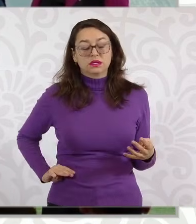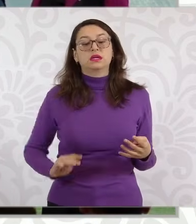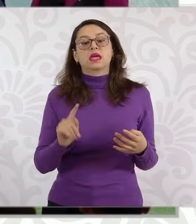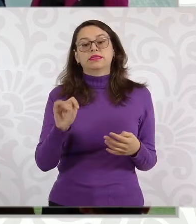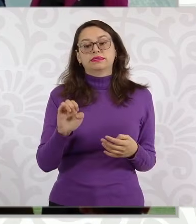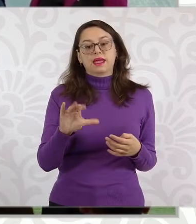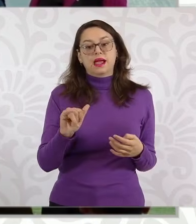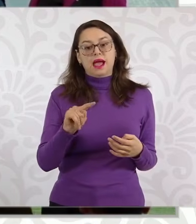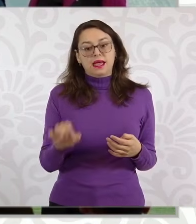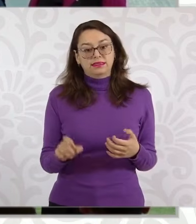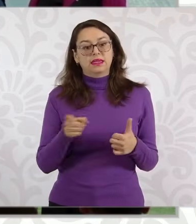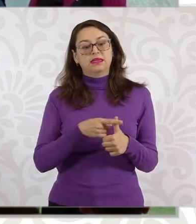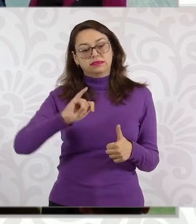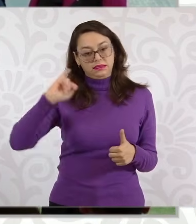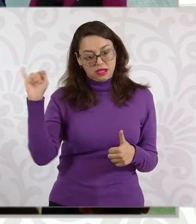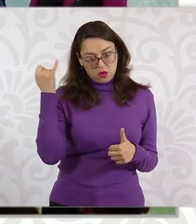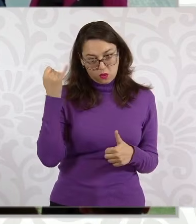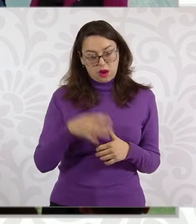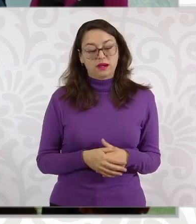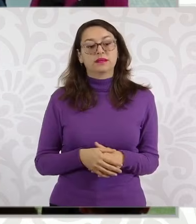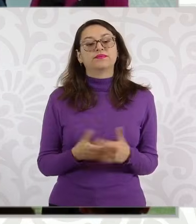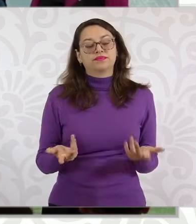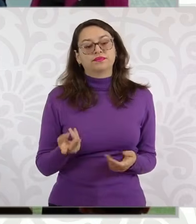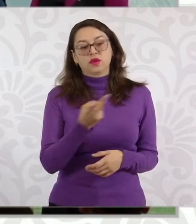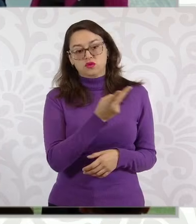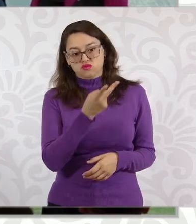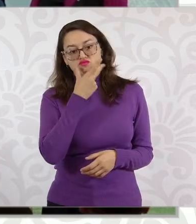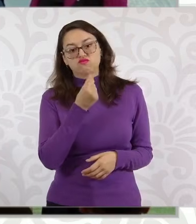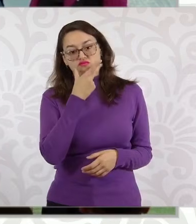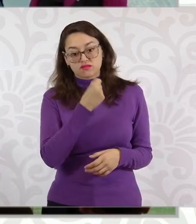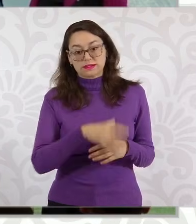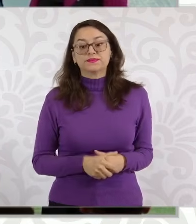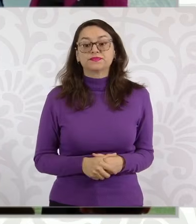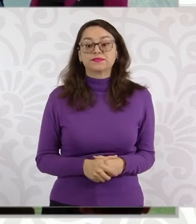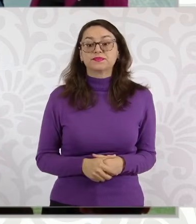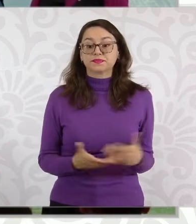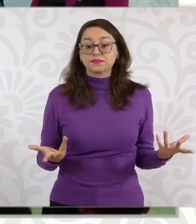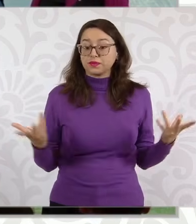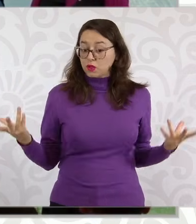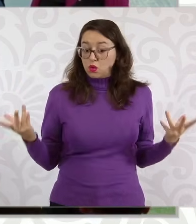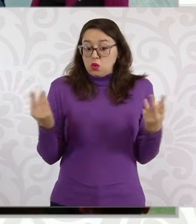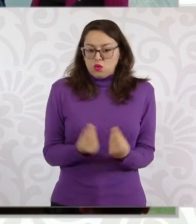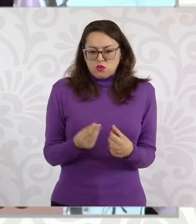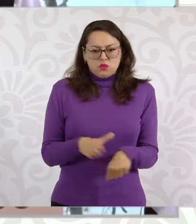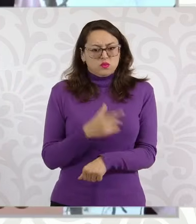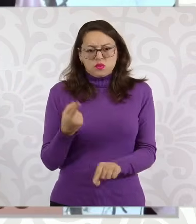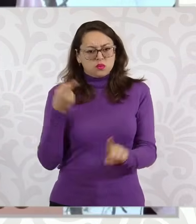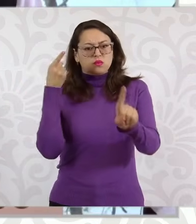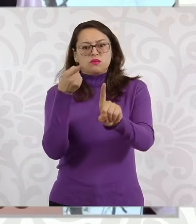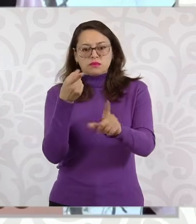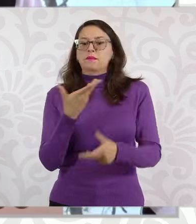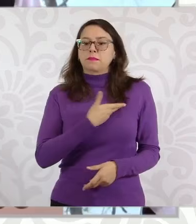Tecate y Tijuana, Román Cota Muñoz e Ismael Burgueño Ruiz, para que conforme a sus instrucciones, señora presidenta, se